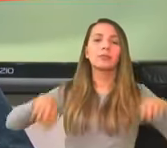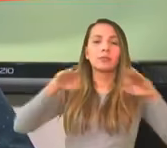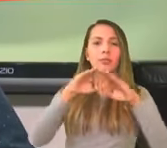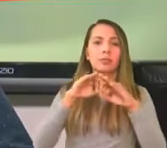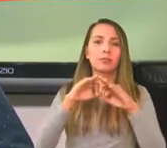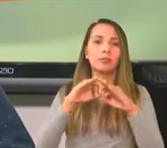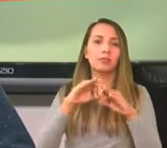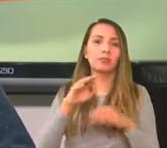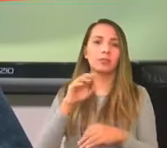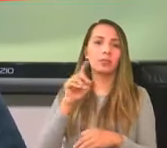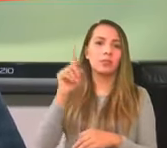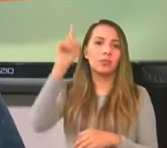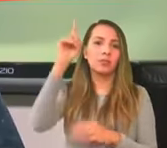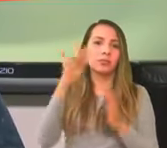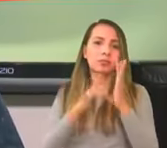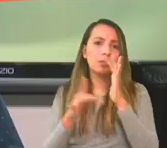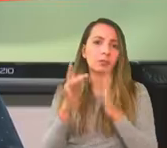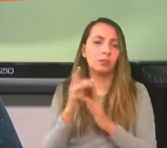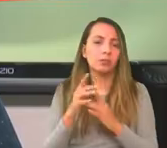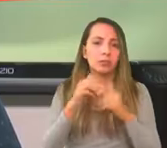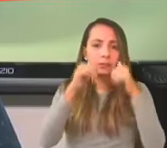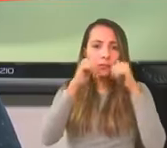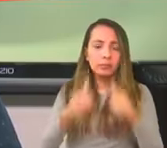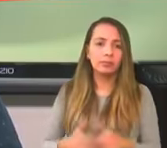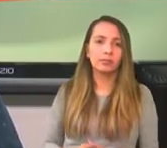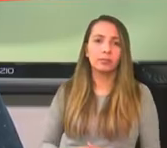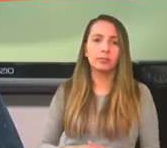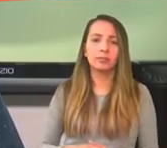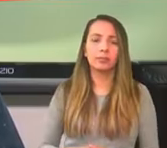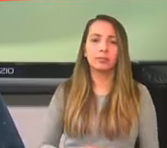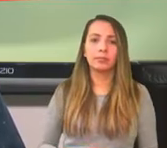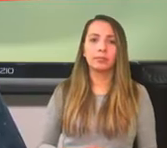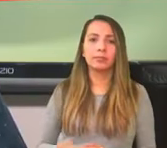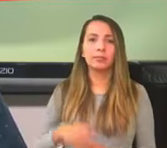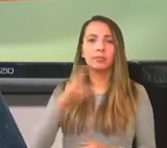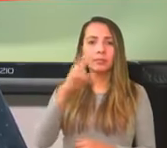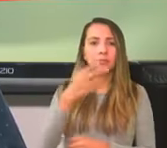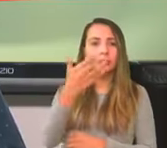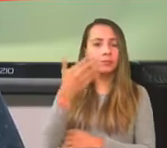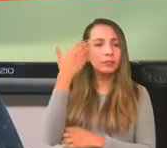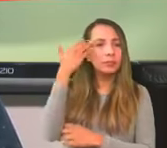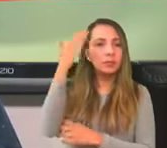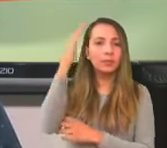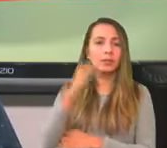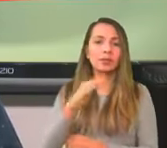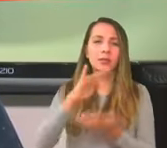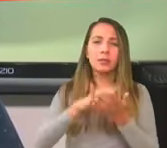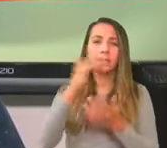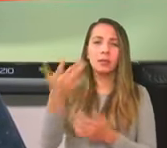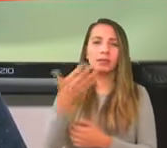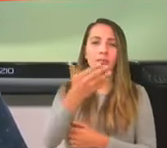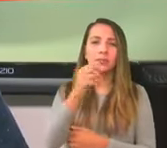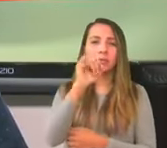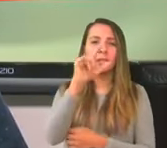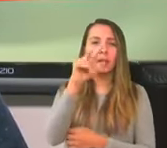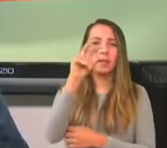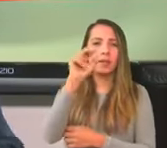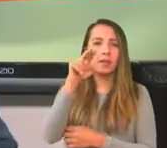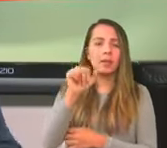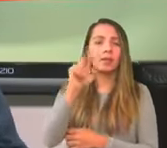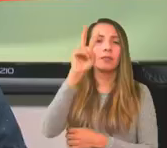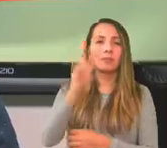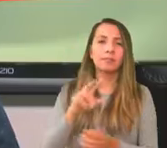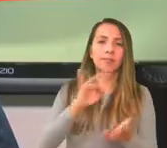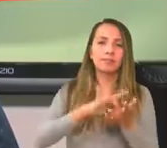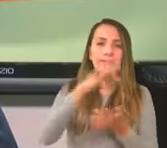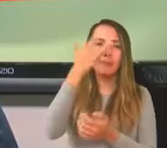Creador, en nuestro Señor Jesús. Señora, muchas gracias. Señora Silvana Beatriz Franco, agradezco, y